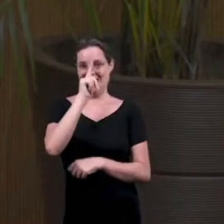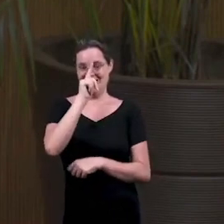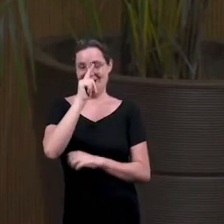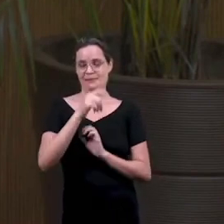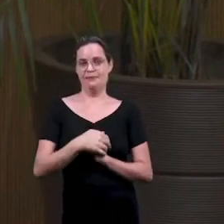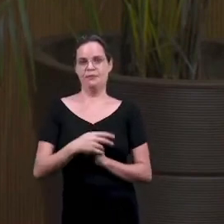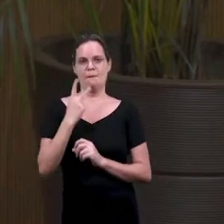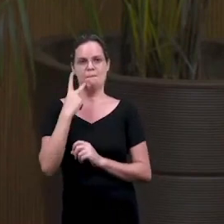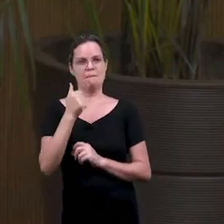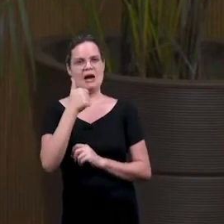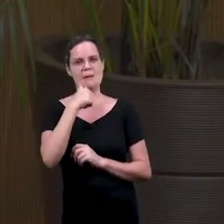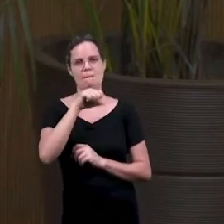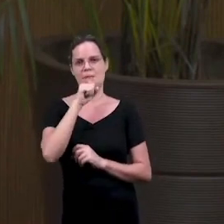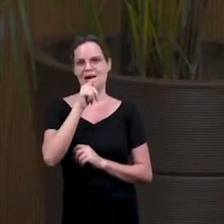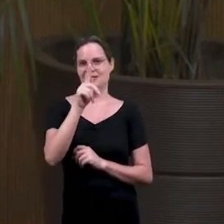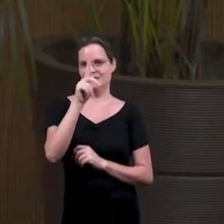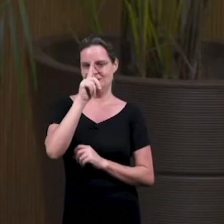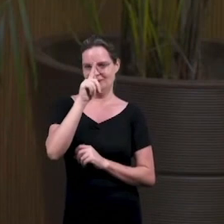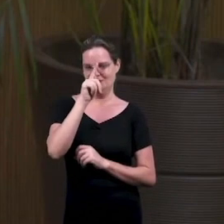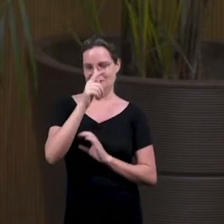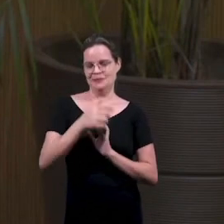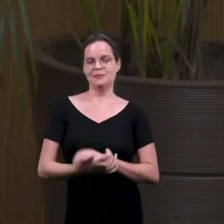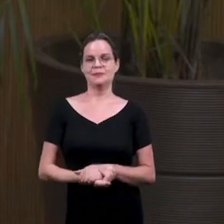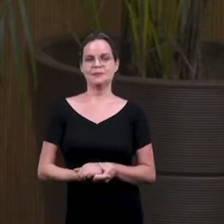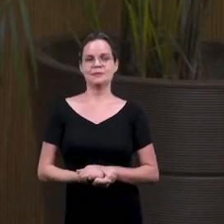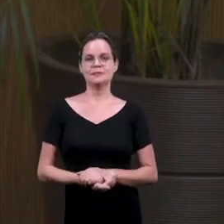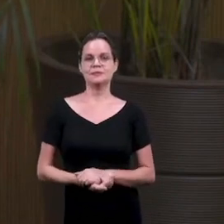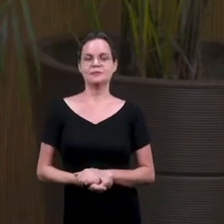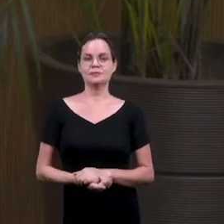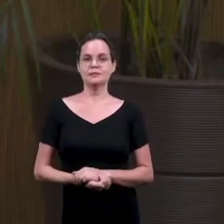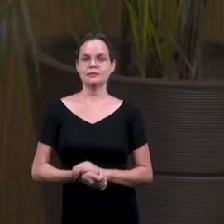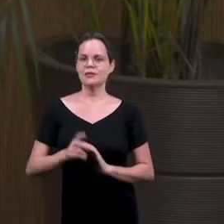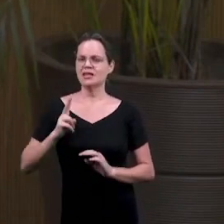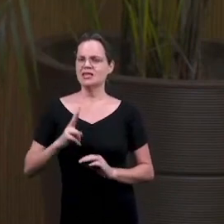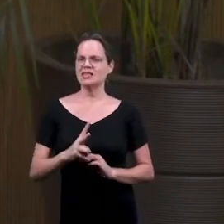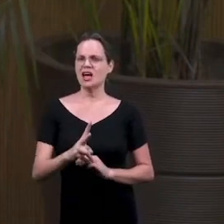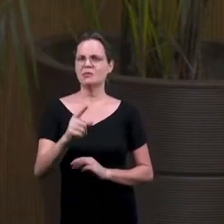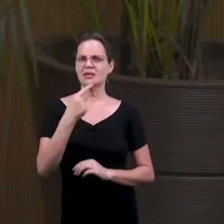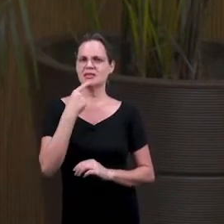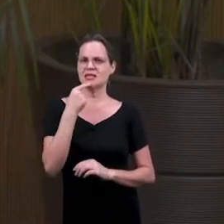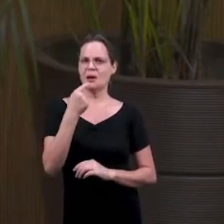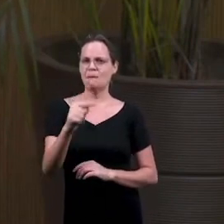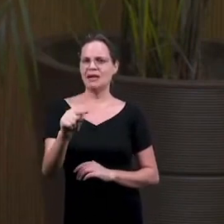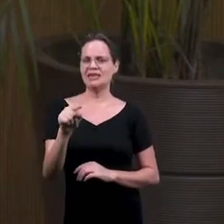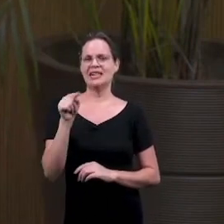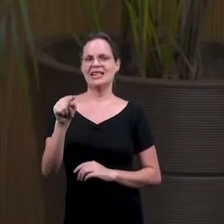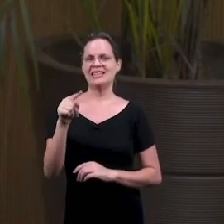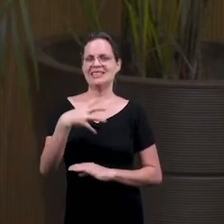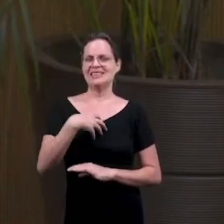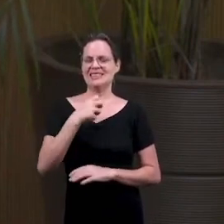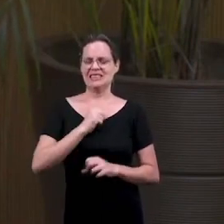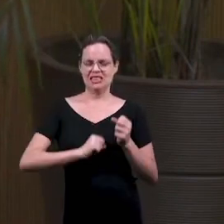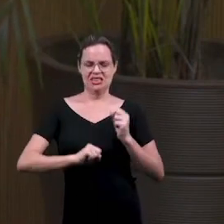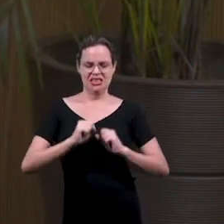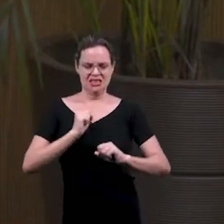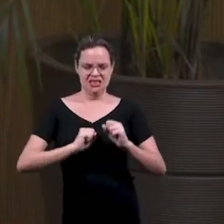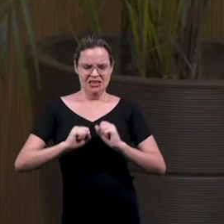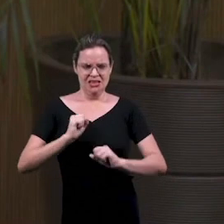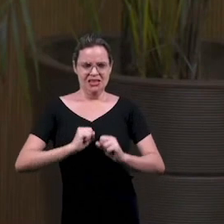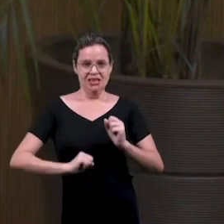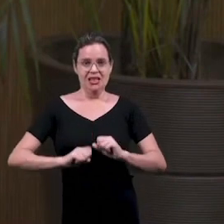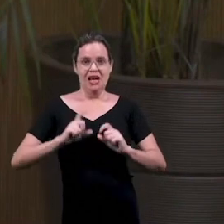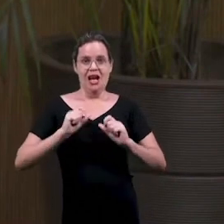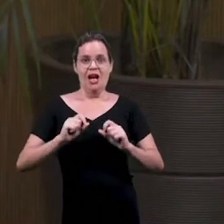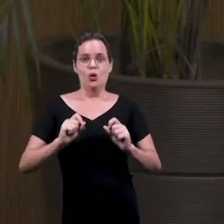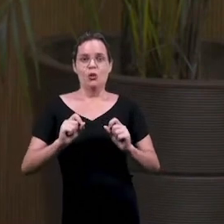joven, él vive en Australia, él es de Estados Unidos, él se llama Ethan, y toda la semana él